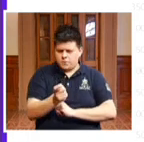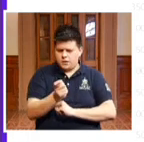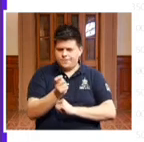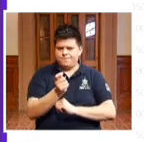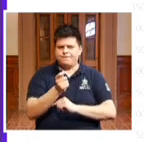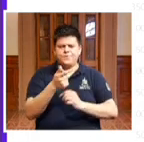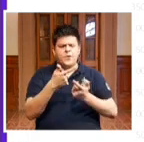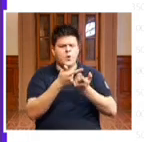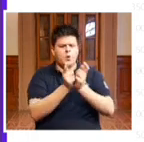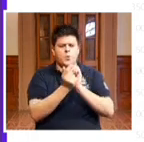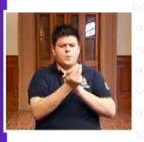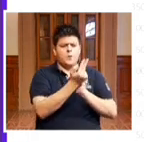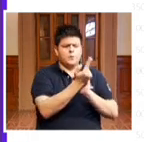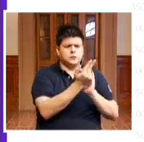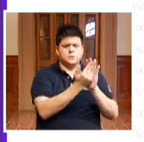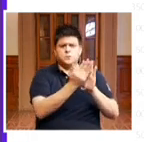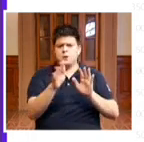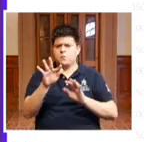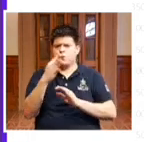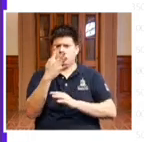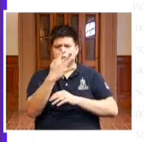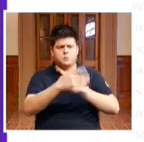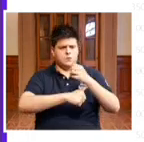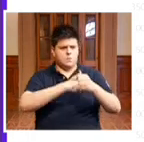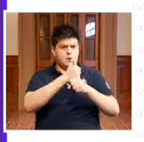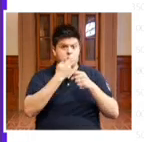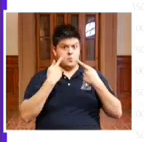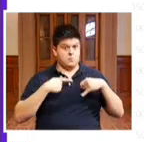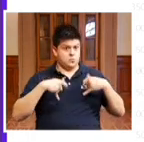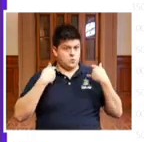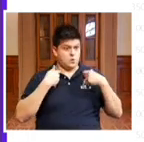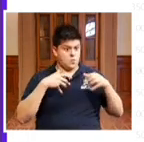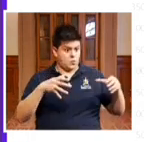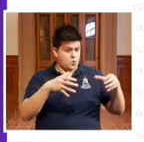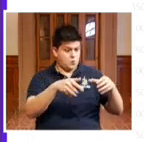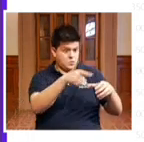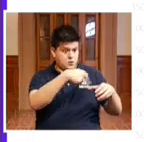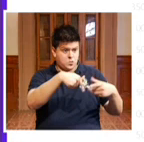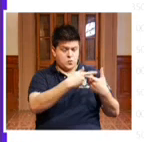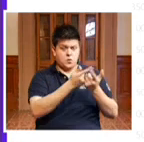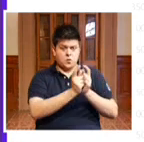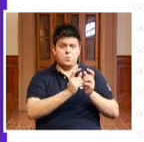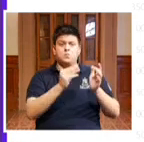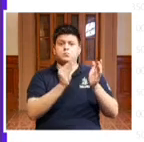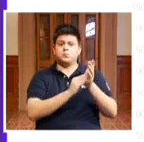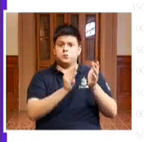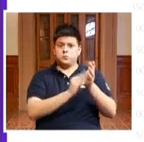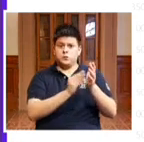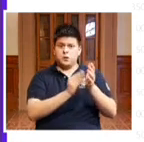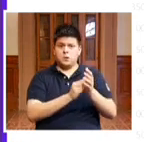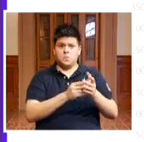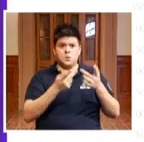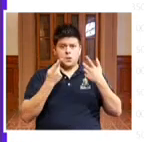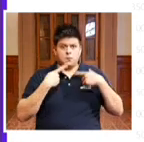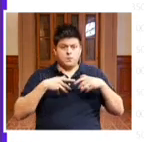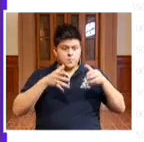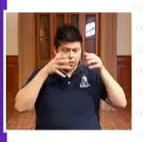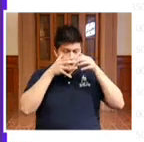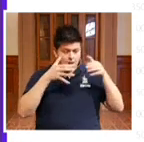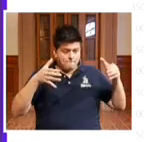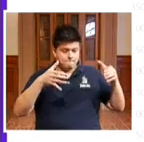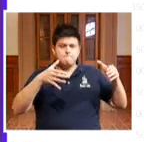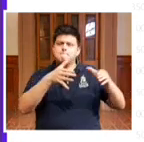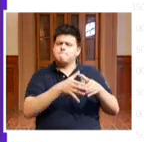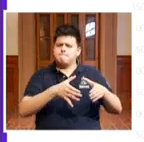el grupo de 25 a 44 años, que son personas jóvenes, sigue habiendo la gran concentración de